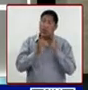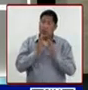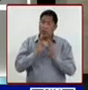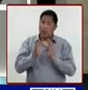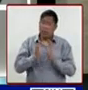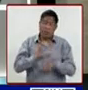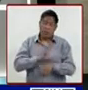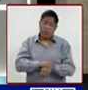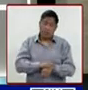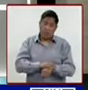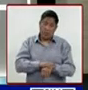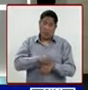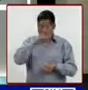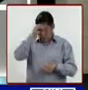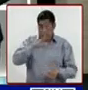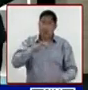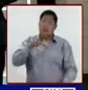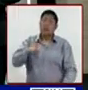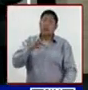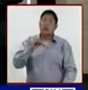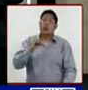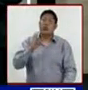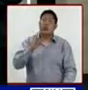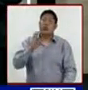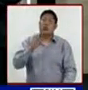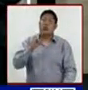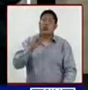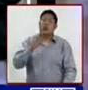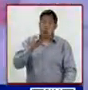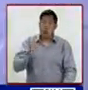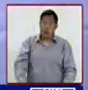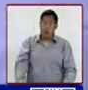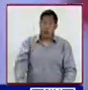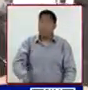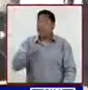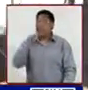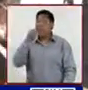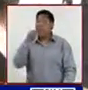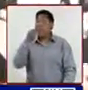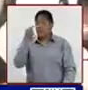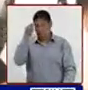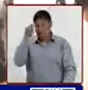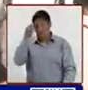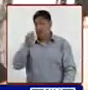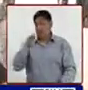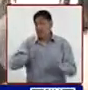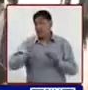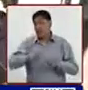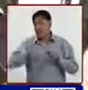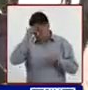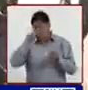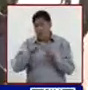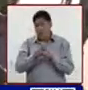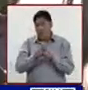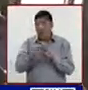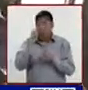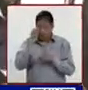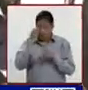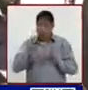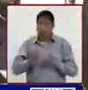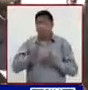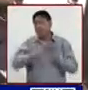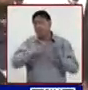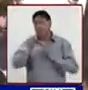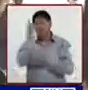a la aprehensión de don Porfirio. Decirle al gobierno que no siga atropellando a nuestros hermanos cocaleros ni al